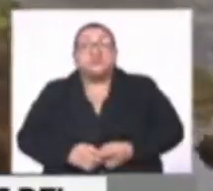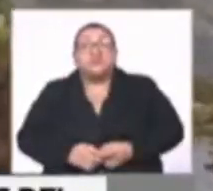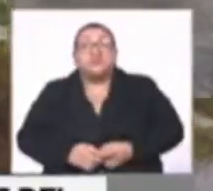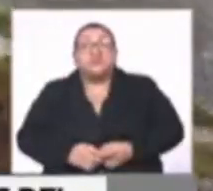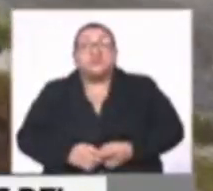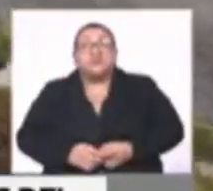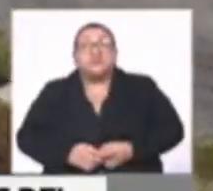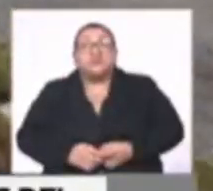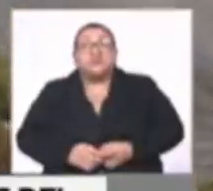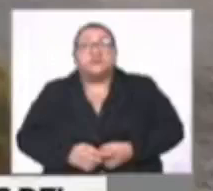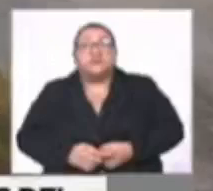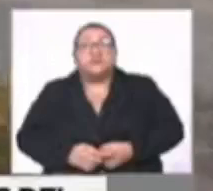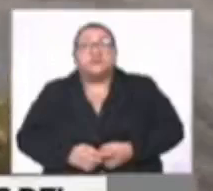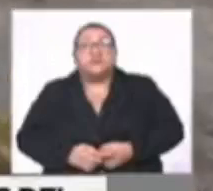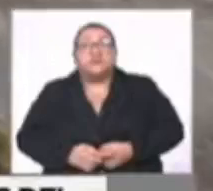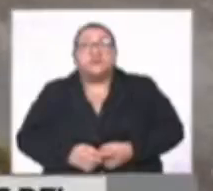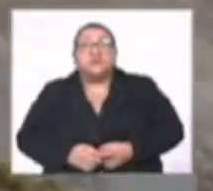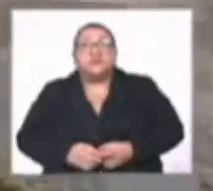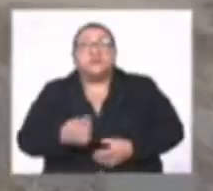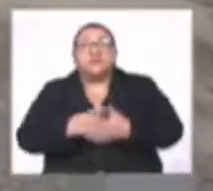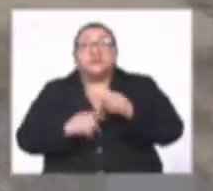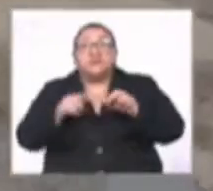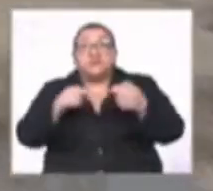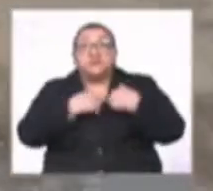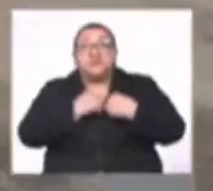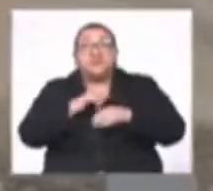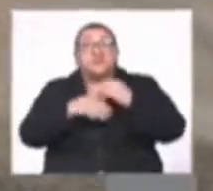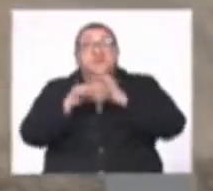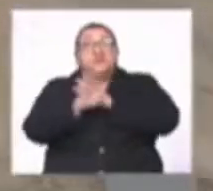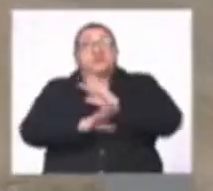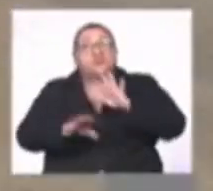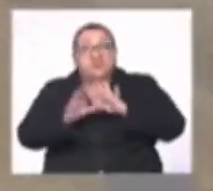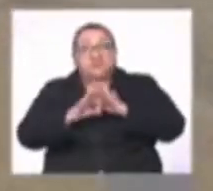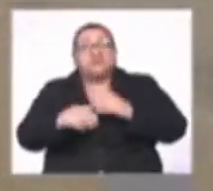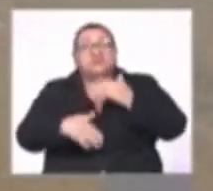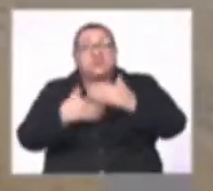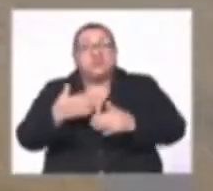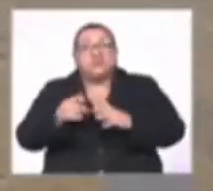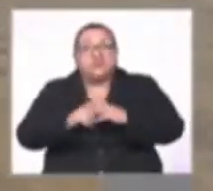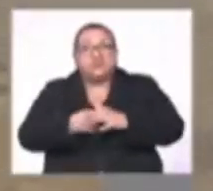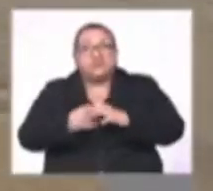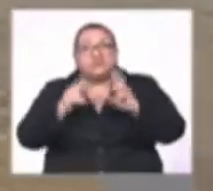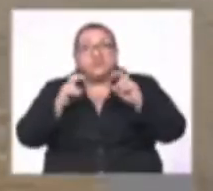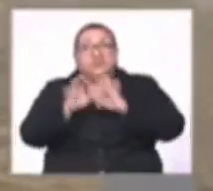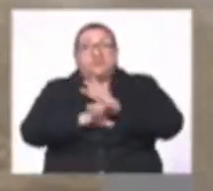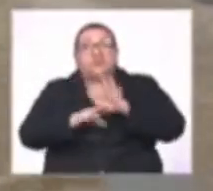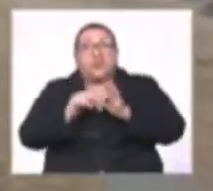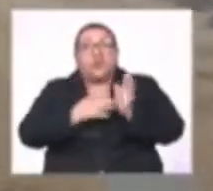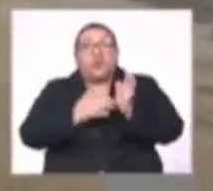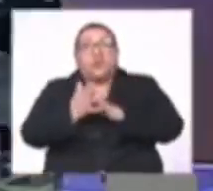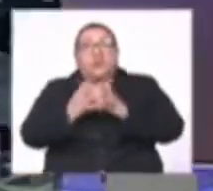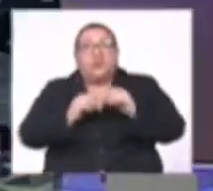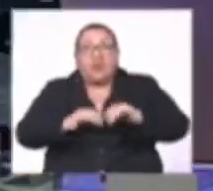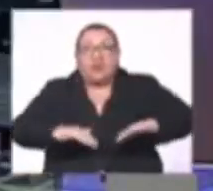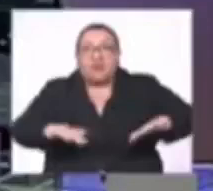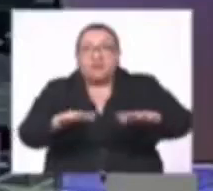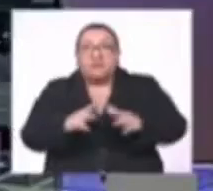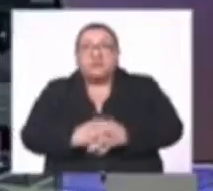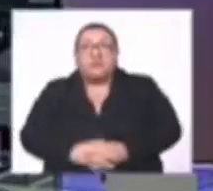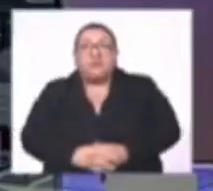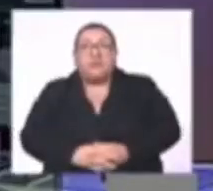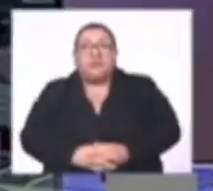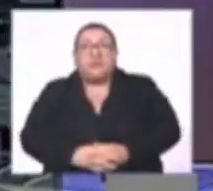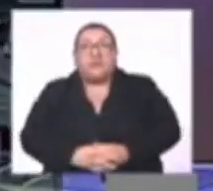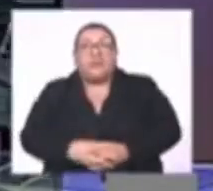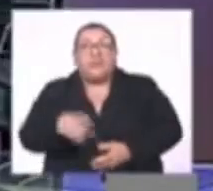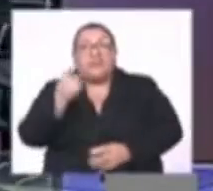responsable de ejercer funciones como autoridad administrativa para la Convención de Ransar, Convención de Protección de Humedales. Y a